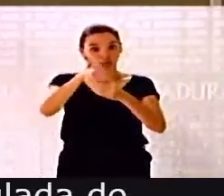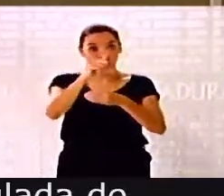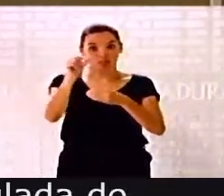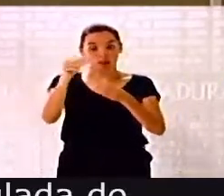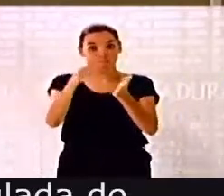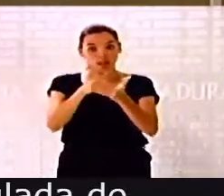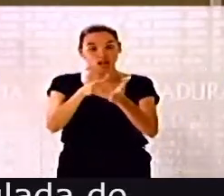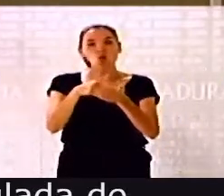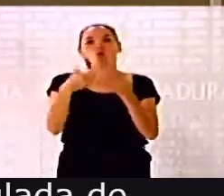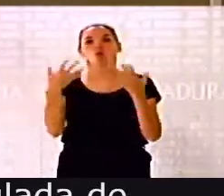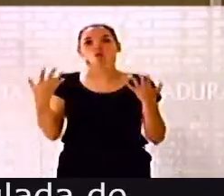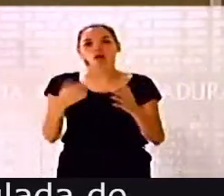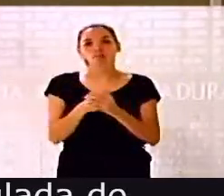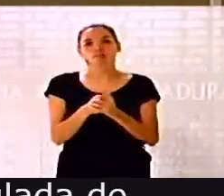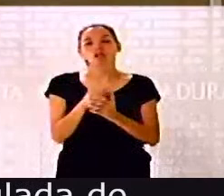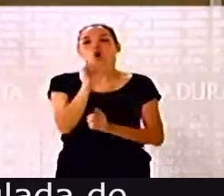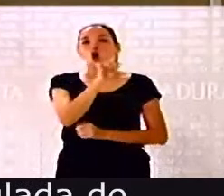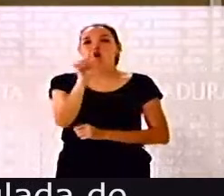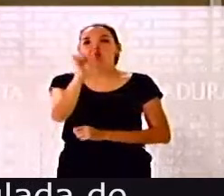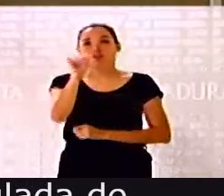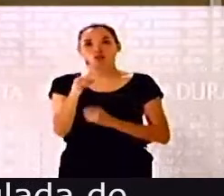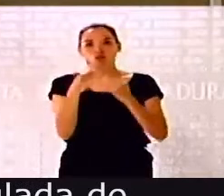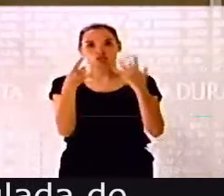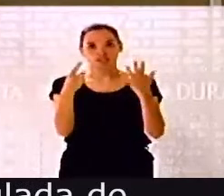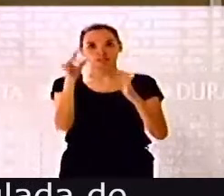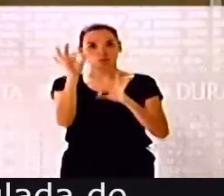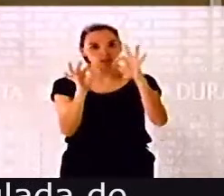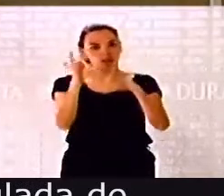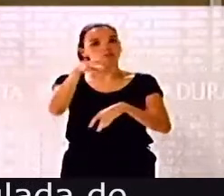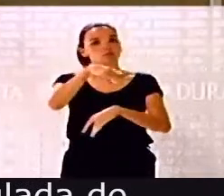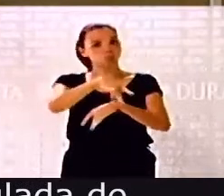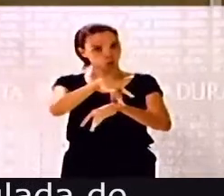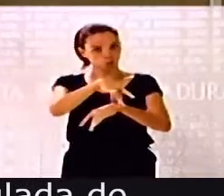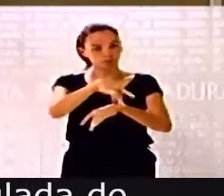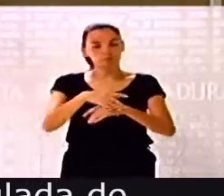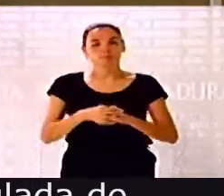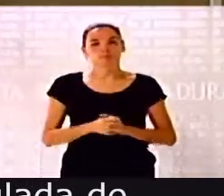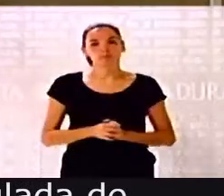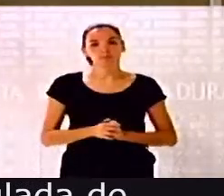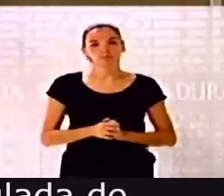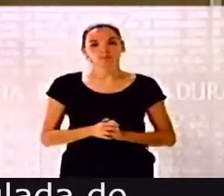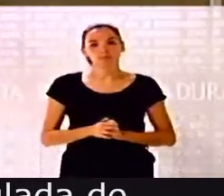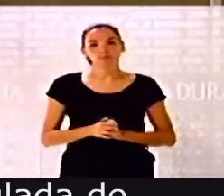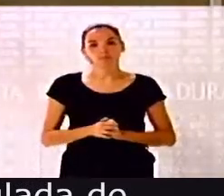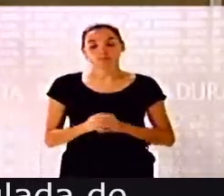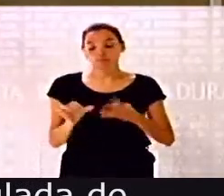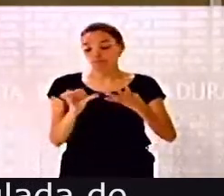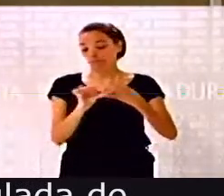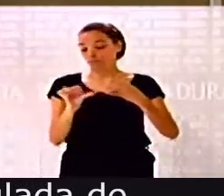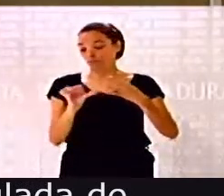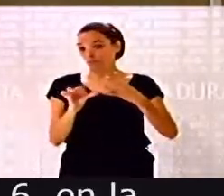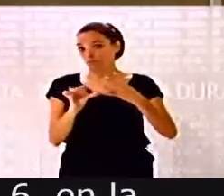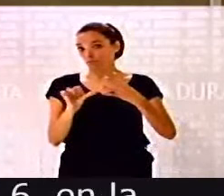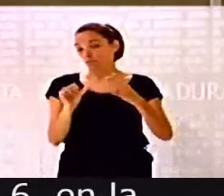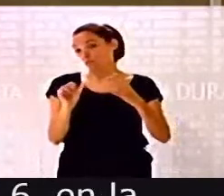de 11,6. De 11,6. En la semana del 27 de julio.